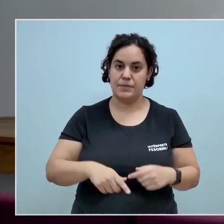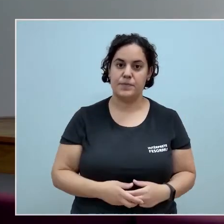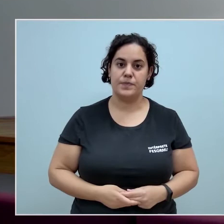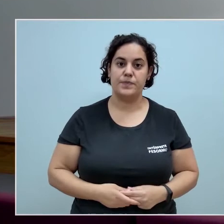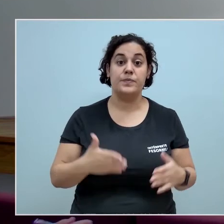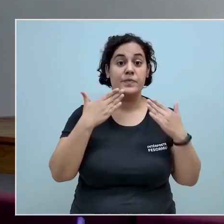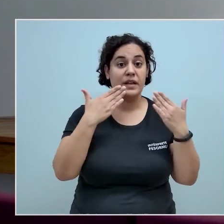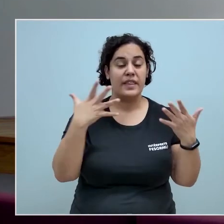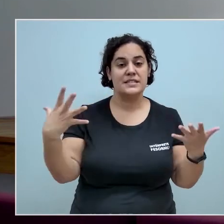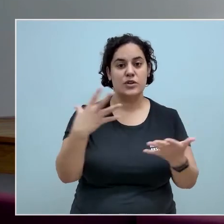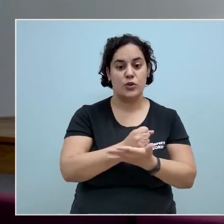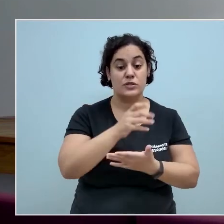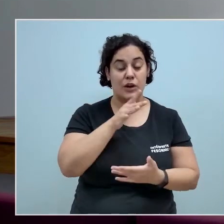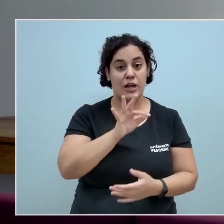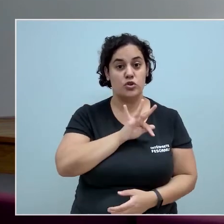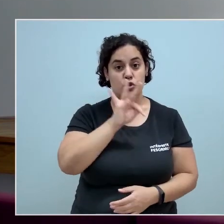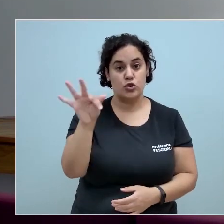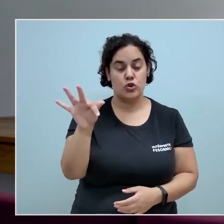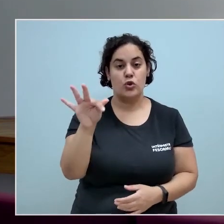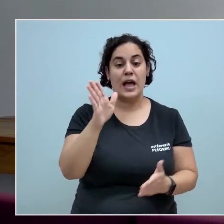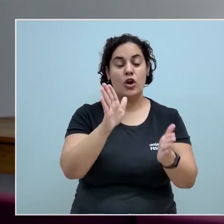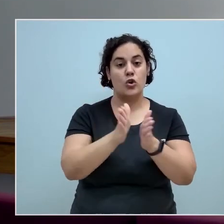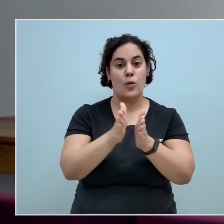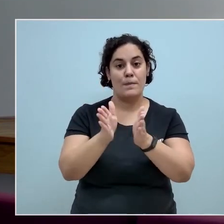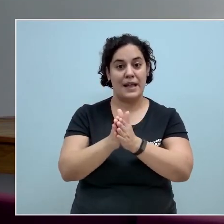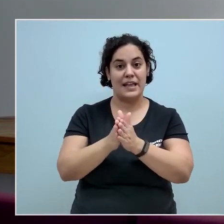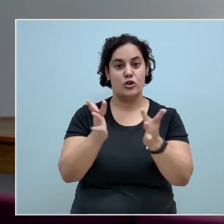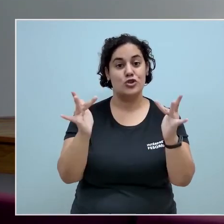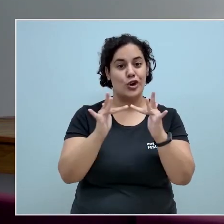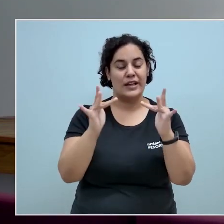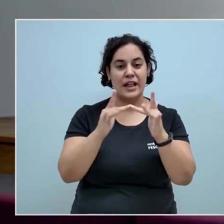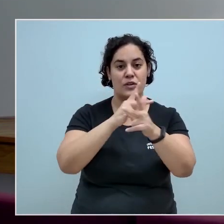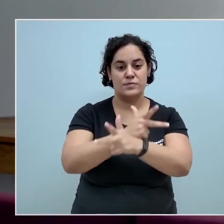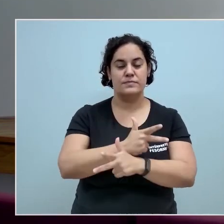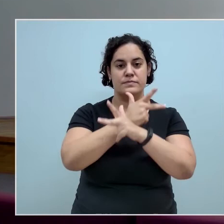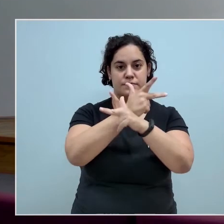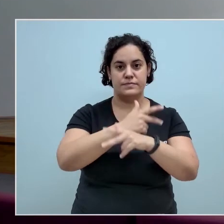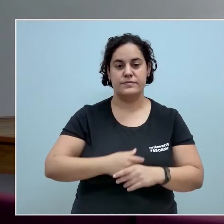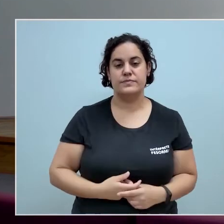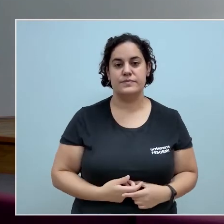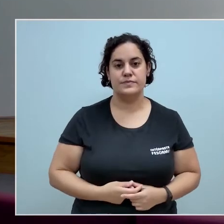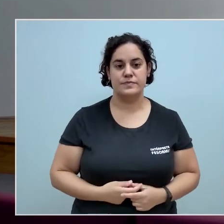Gracias a todos. Ahora pasamos con las preguntas de los compañeros que se encuentran conectados por videollamada.